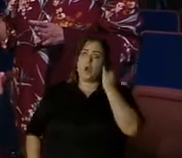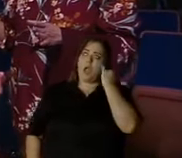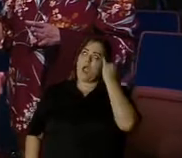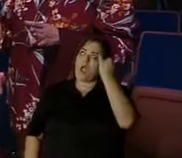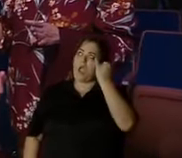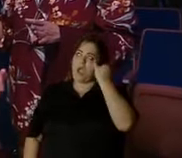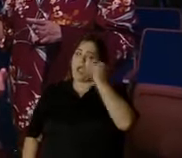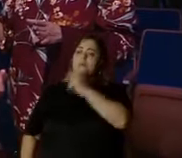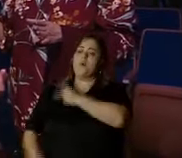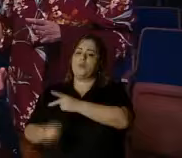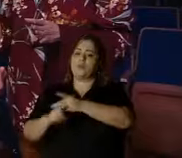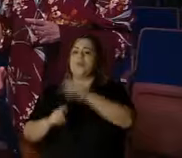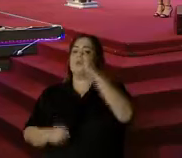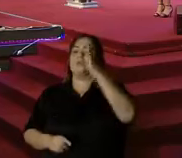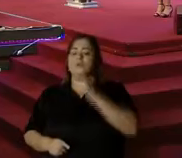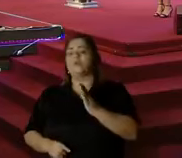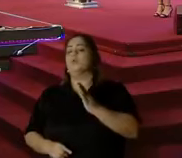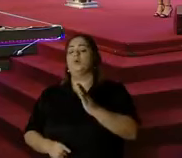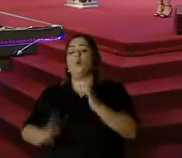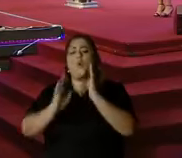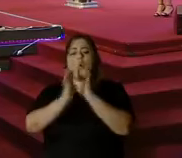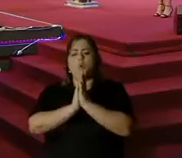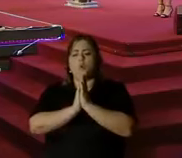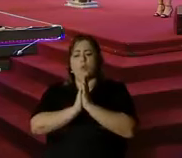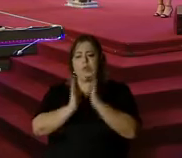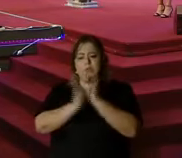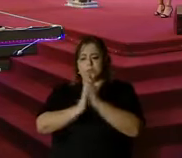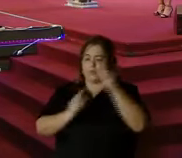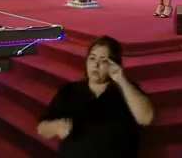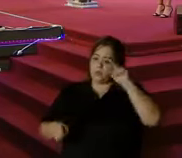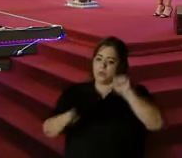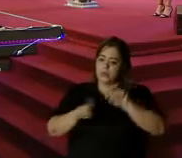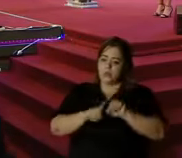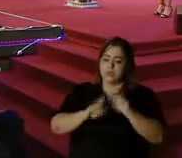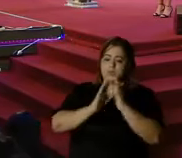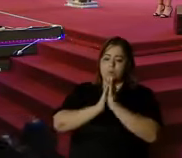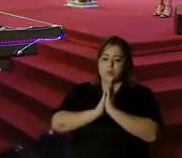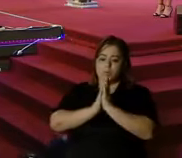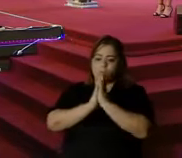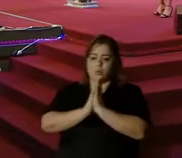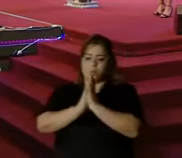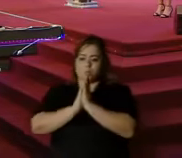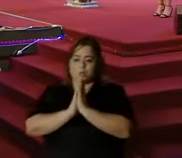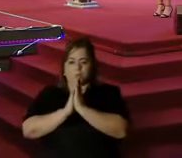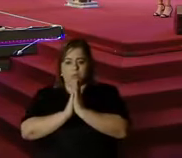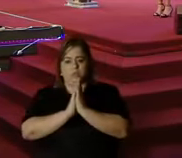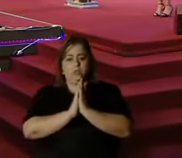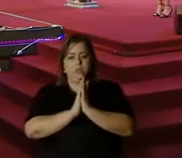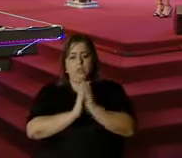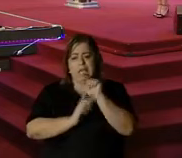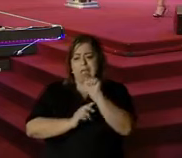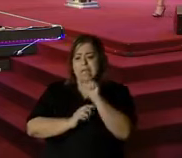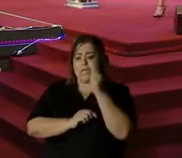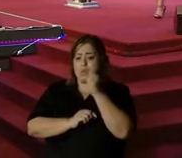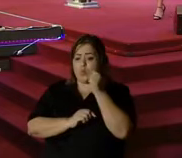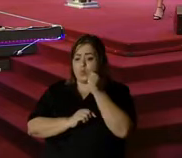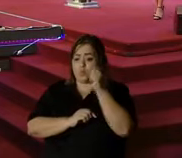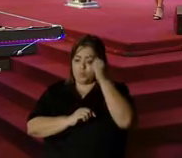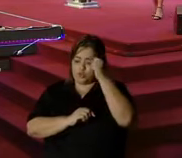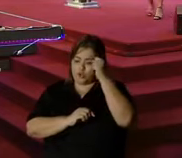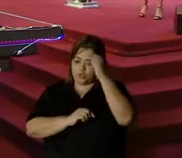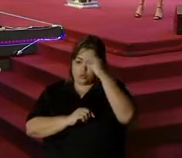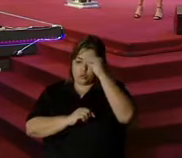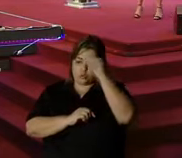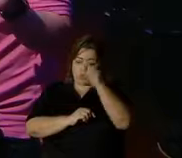el poder de Dios. Orando, orando, orando. Radamé, ayúdame a orar por alguien allí. Mire esos muchachos. Borra, baba, baba,